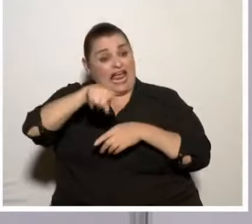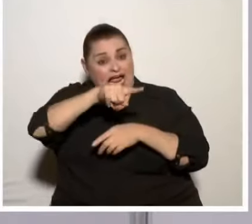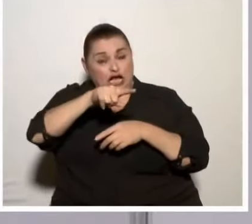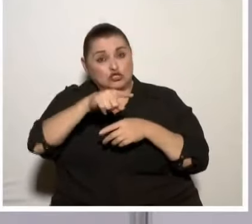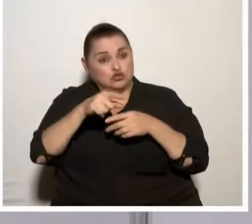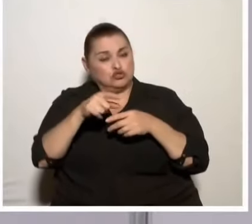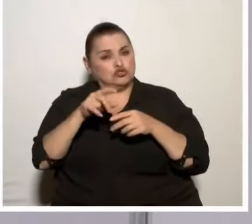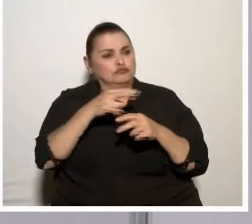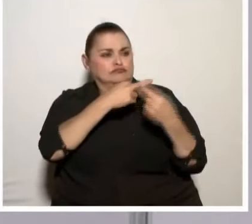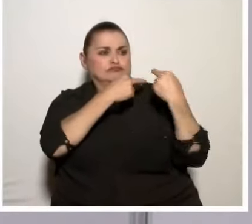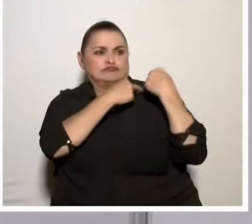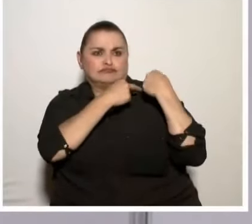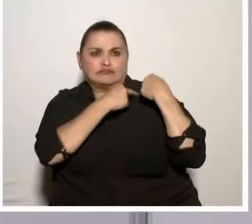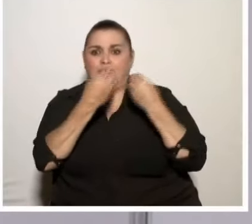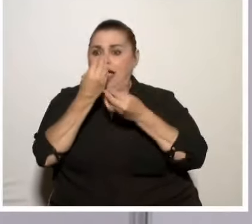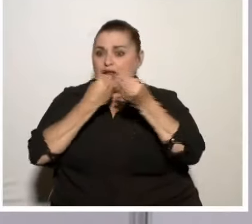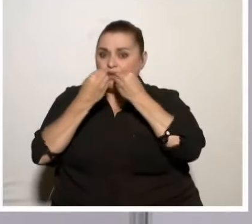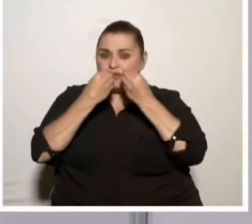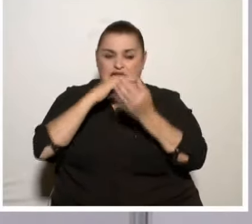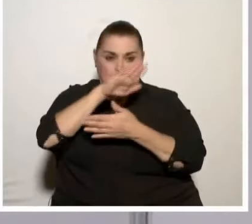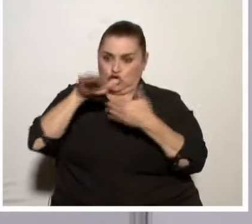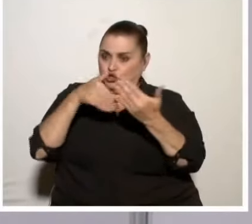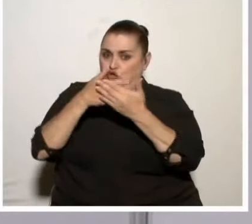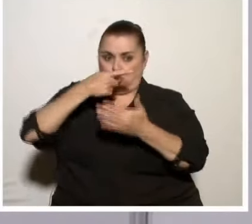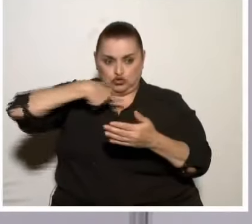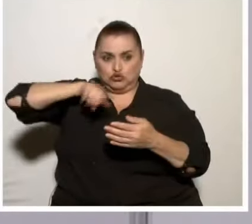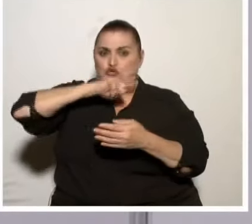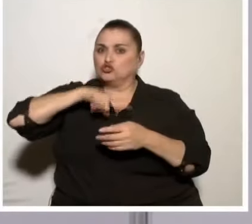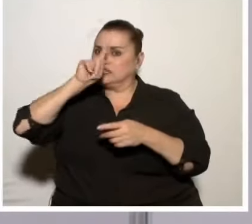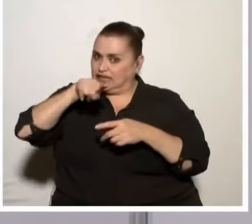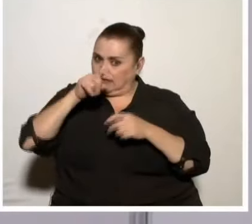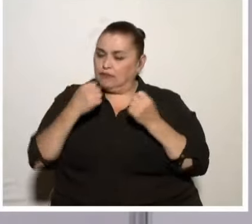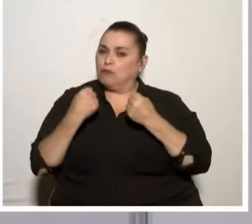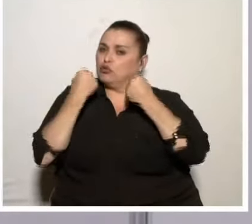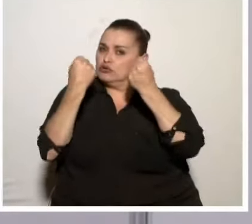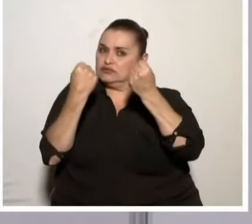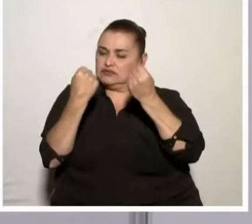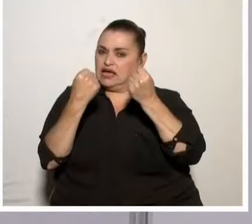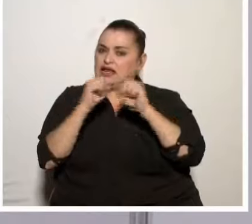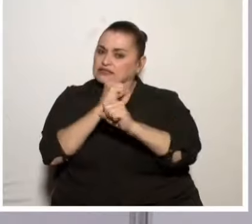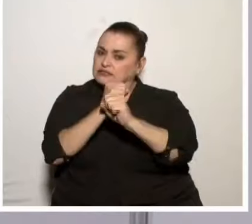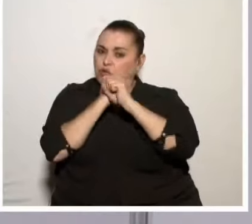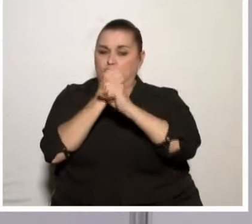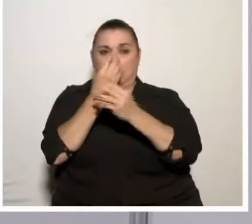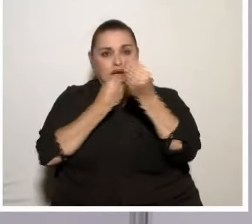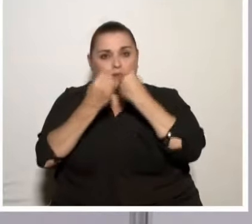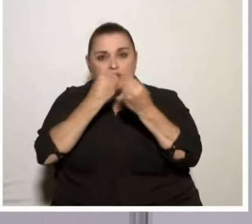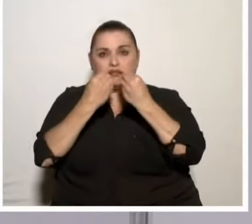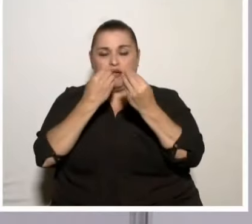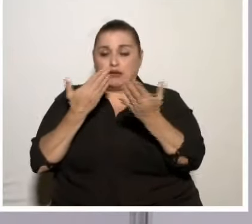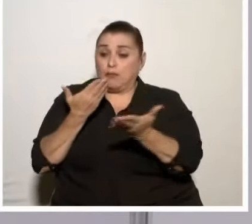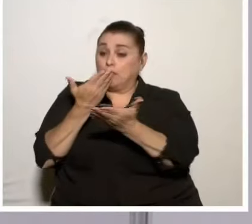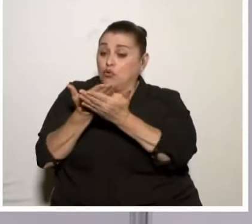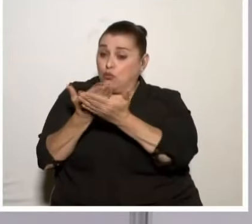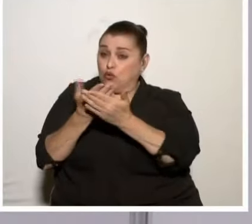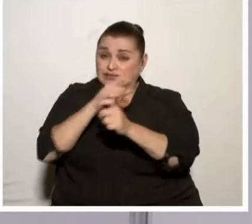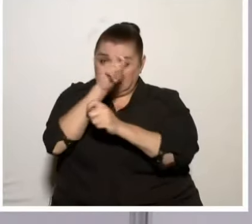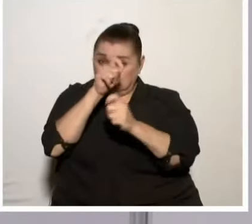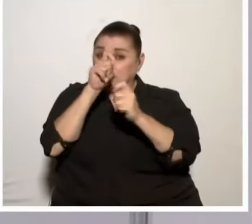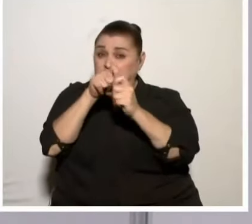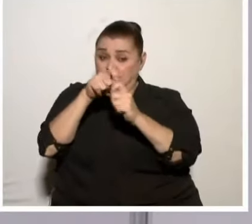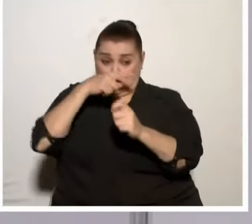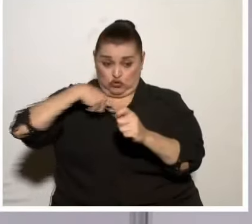de alimentar a todos nosotros y debemos potenciar la seguridad alimentaria. La propuesta nuestra concreta